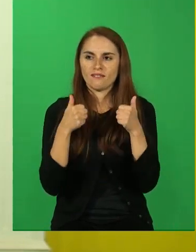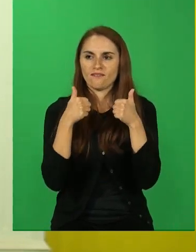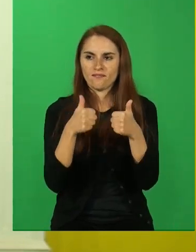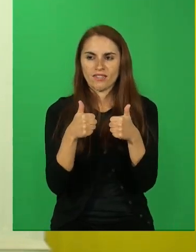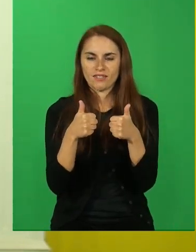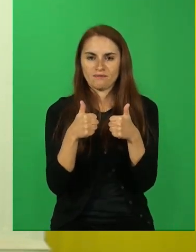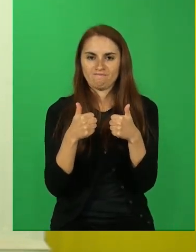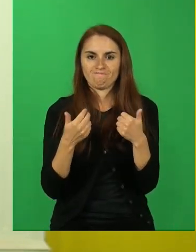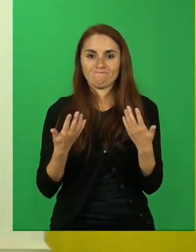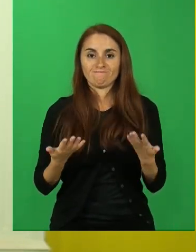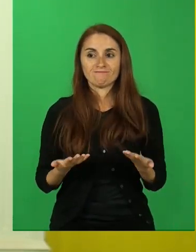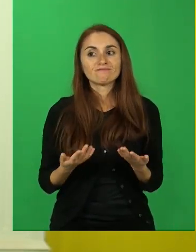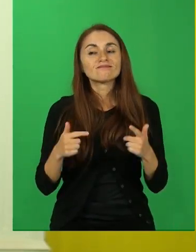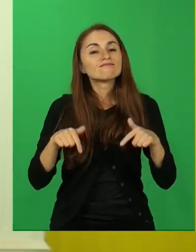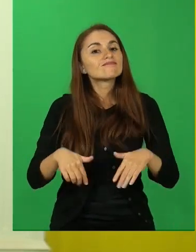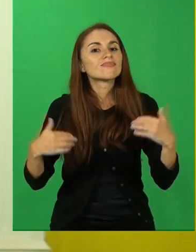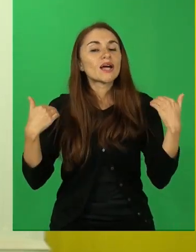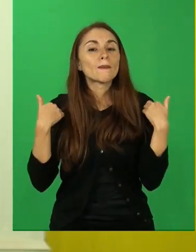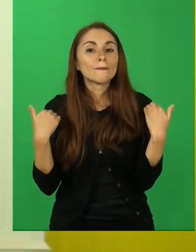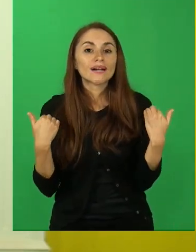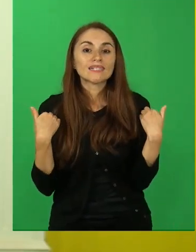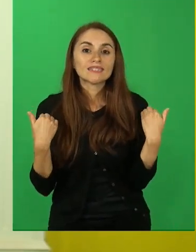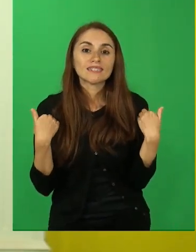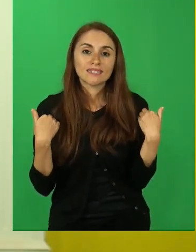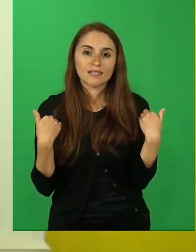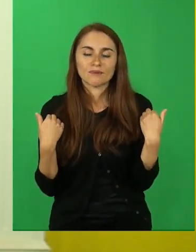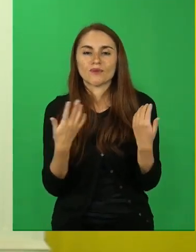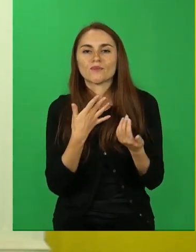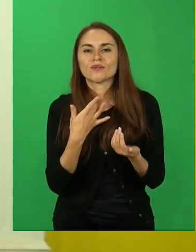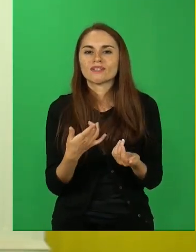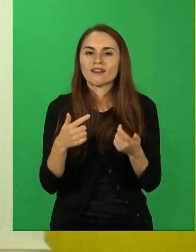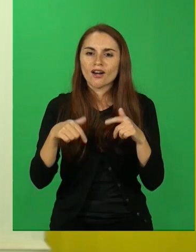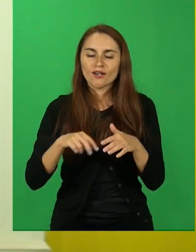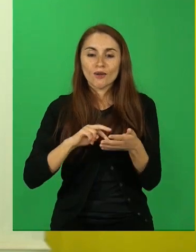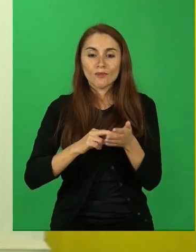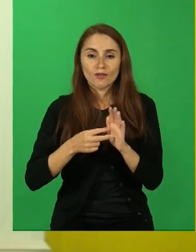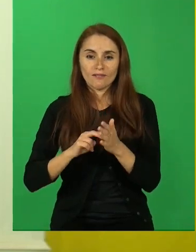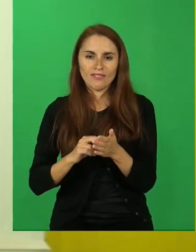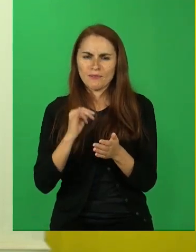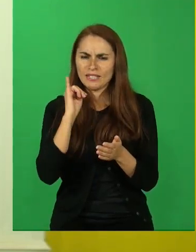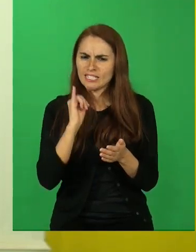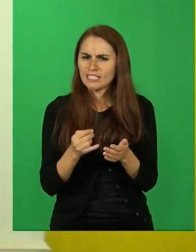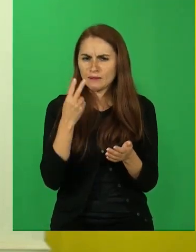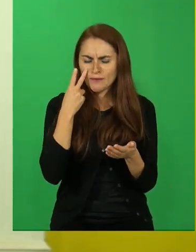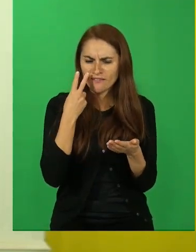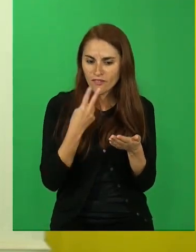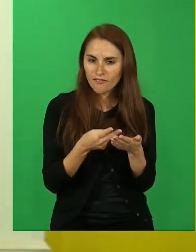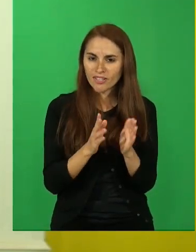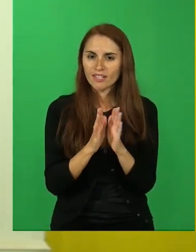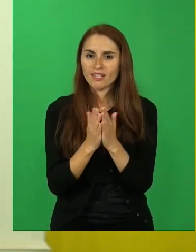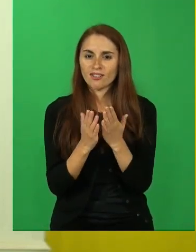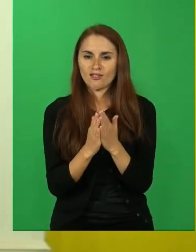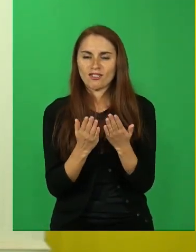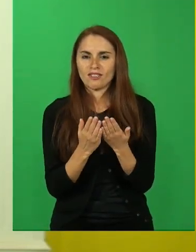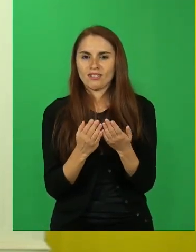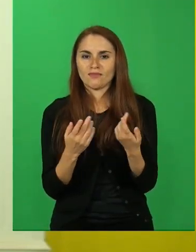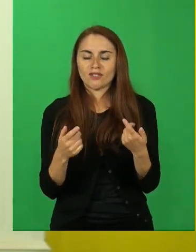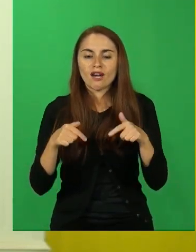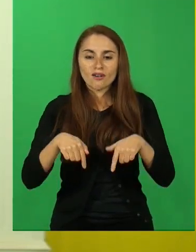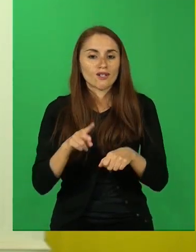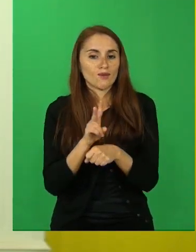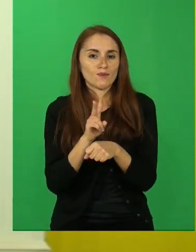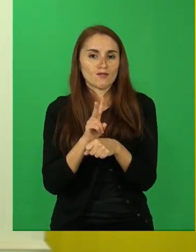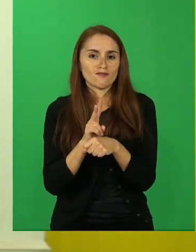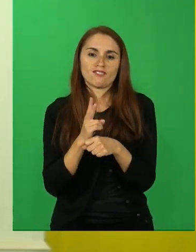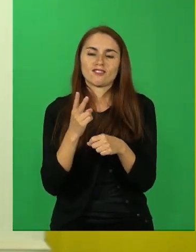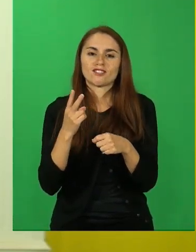ejercicio. Entonces practiquemos, porque estos ejercicios son los que tú vas a ver mayoritariamente ahora que tus profesores